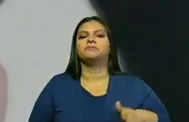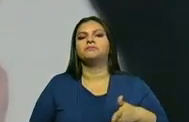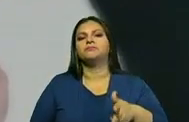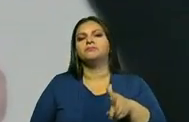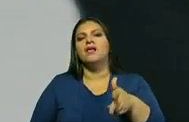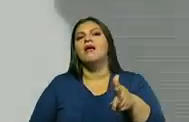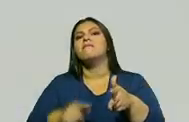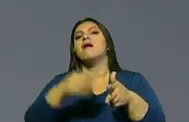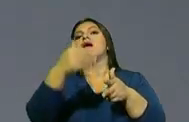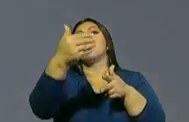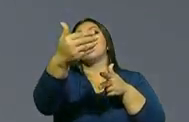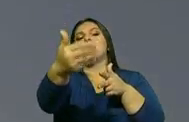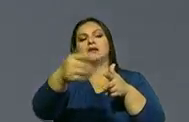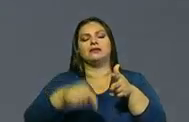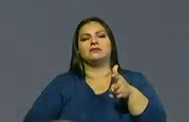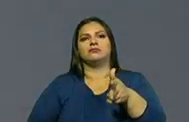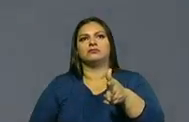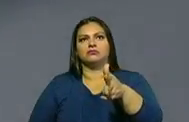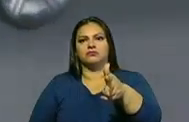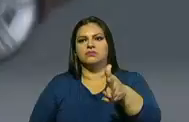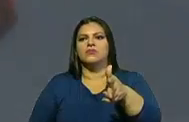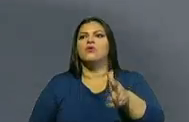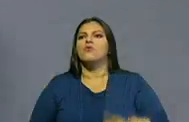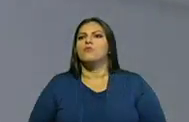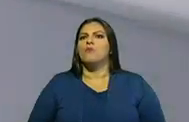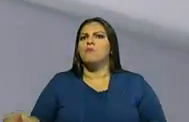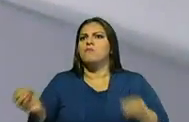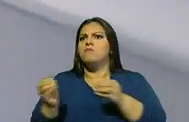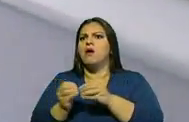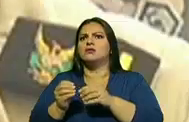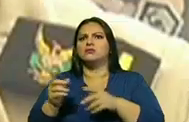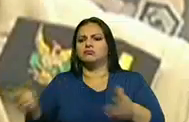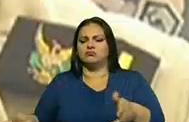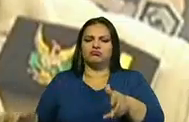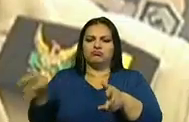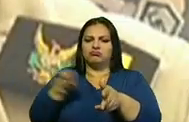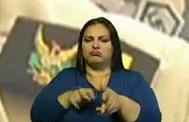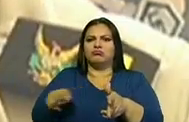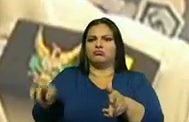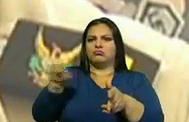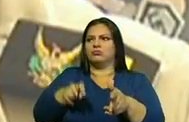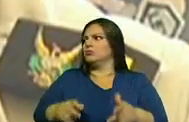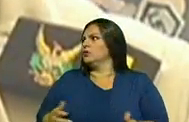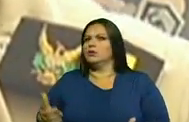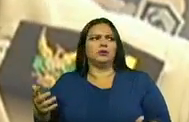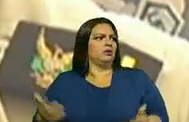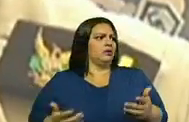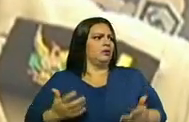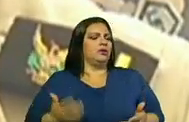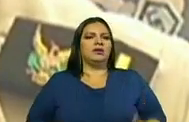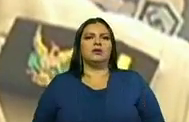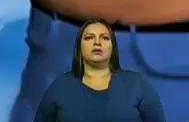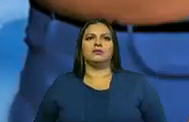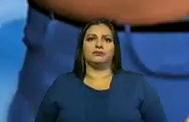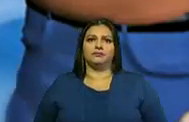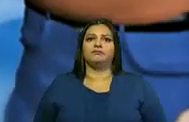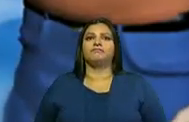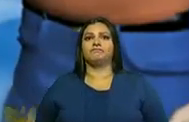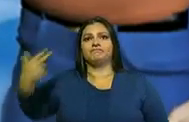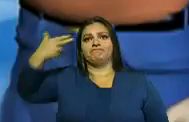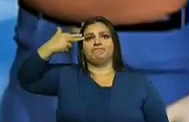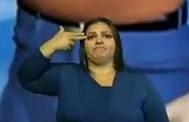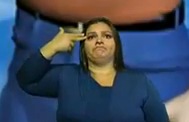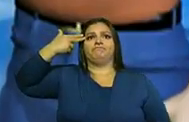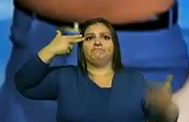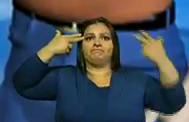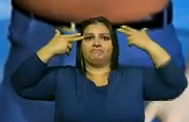empiezan la función de atormentar y bajo presión y amenaza procede a sustraer los bienes y tarjetas de crédito. Después,